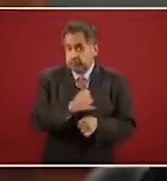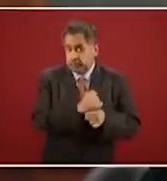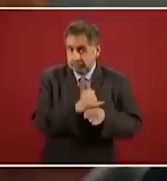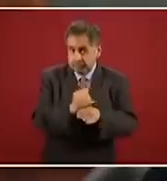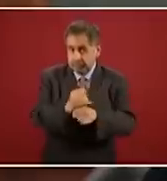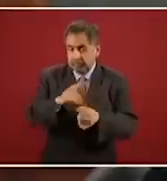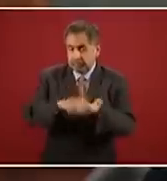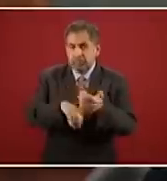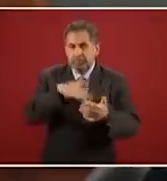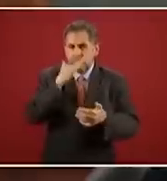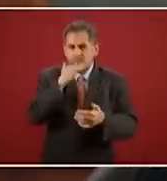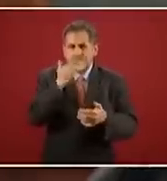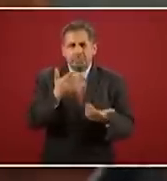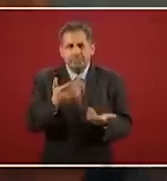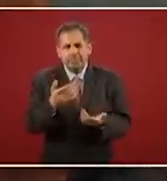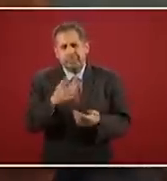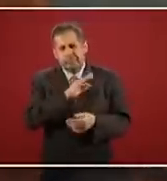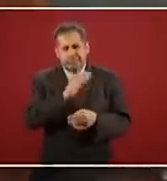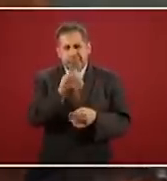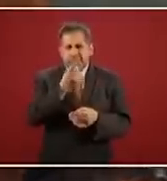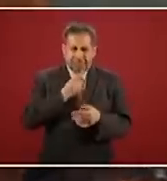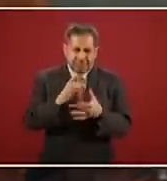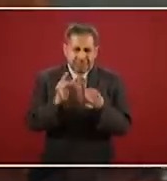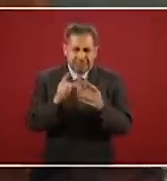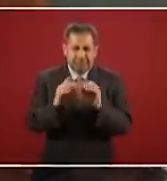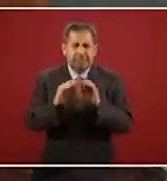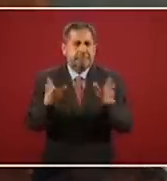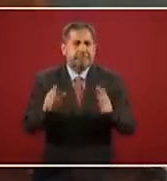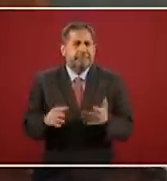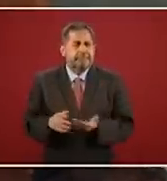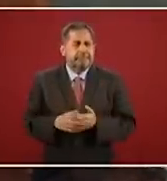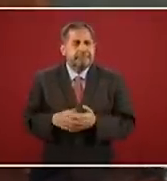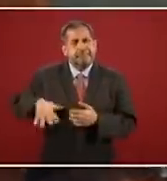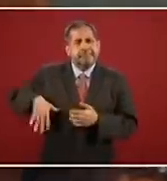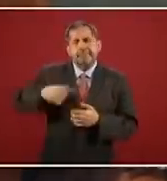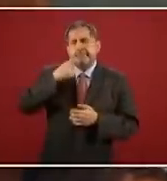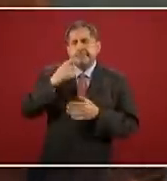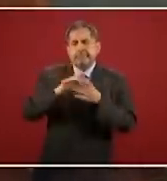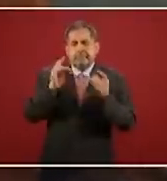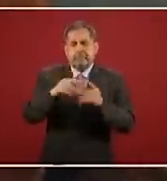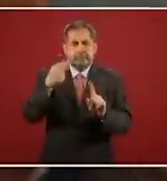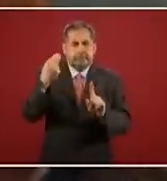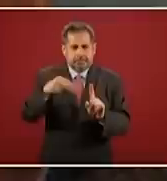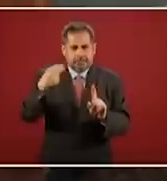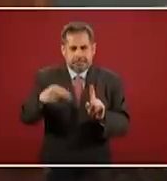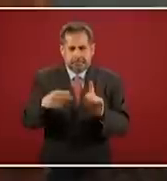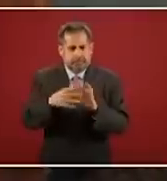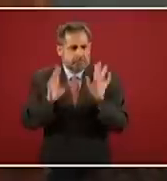que mencionó. Si nos pudiera, entendiendo lo que mencionó de no utilizar las